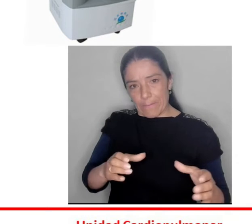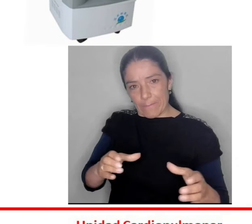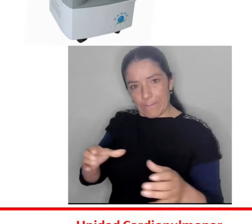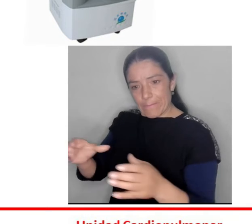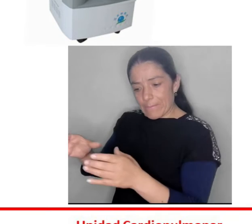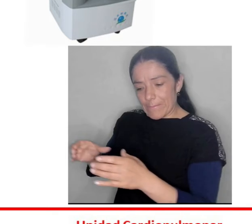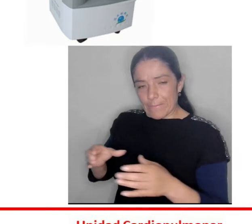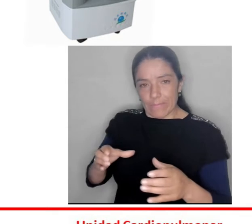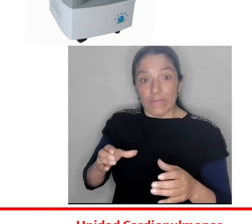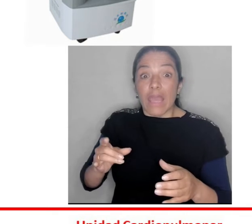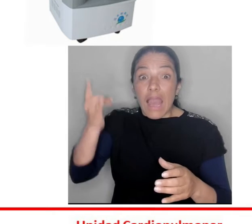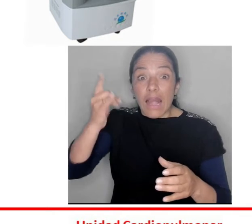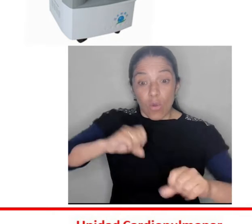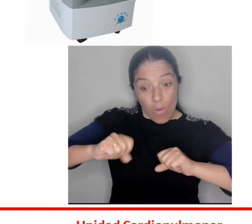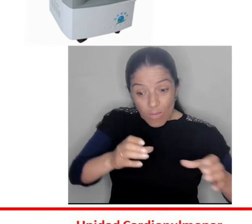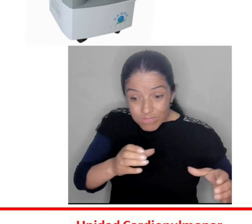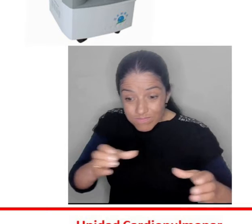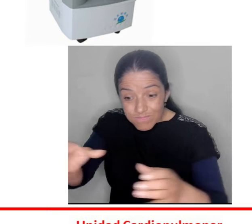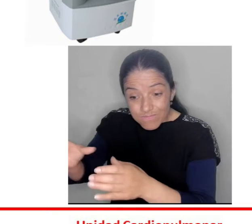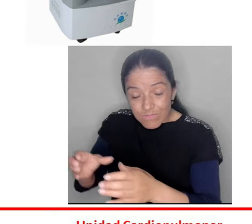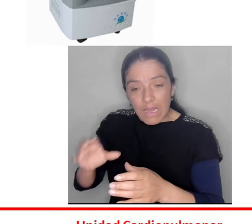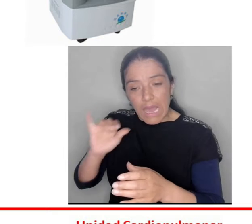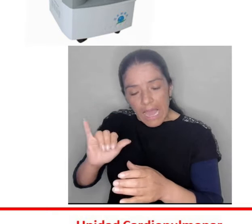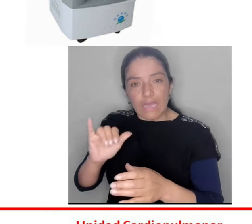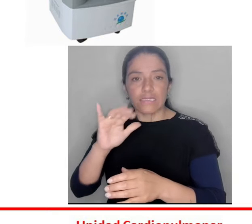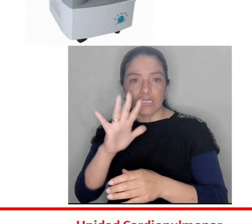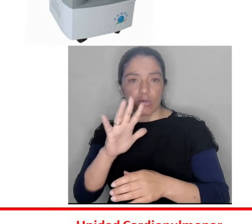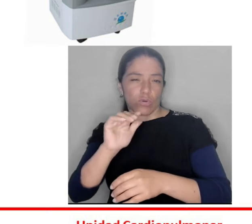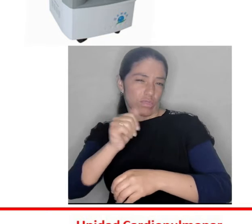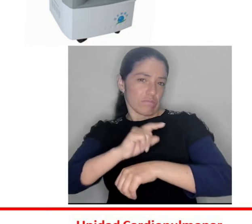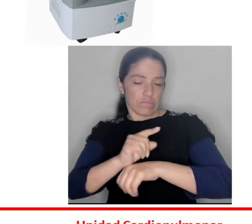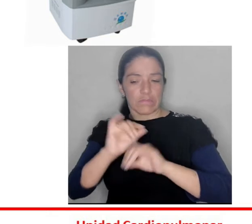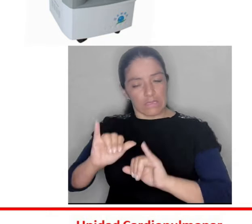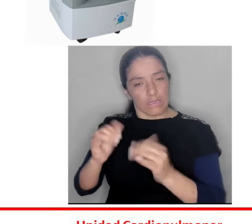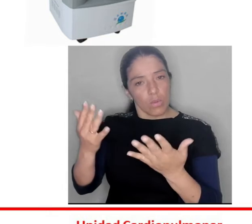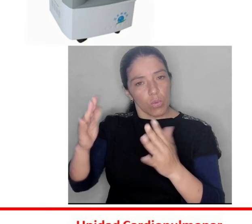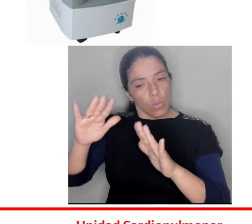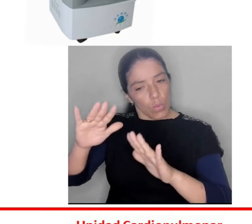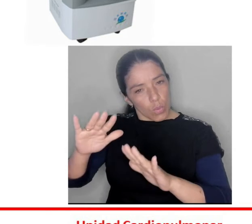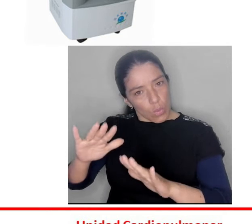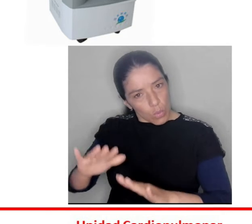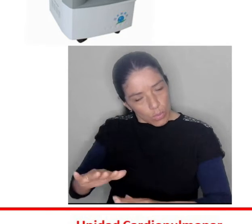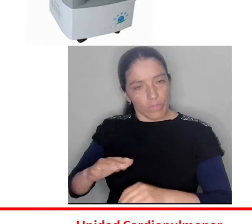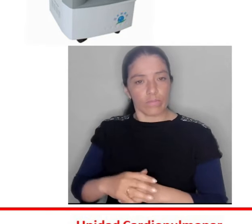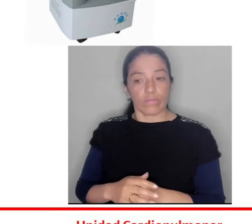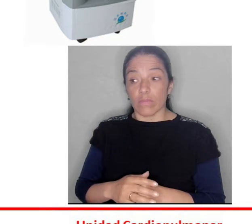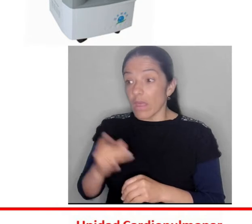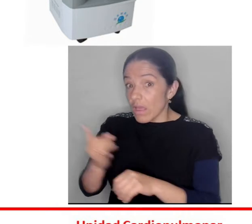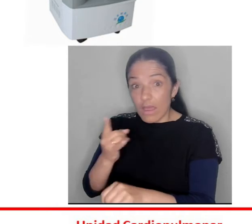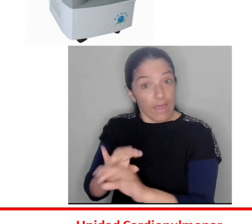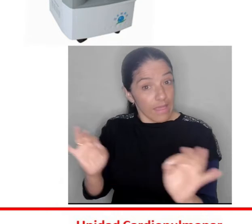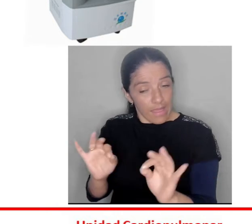siempre en posición vertical. Se debe esperar entre 5 a 10 minutos desde la puesta en marcha para comenzar su